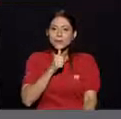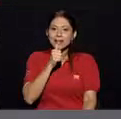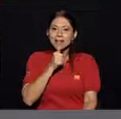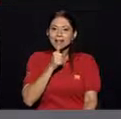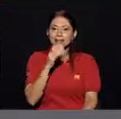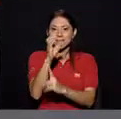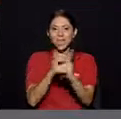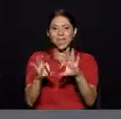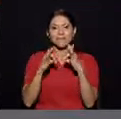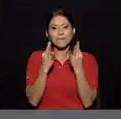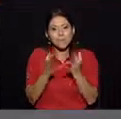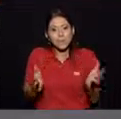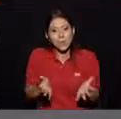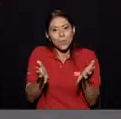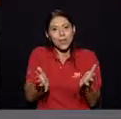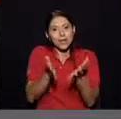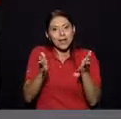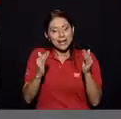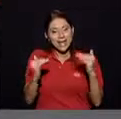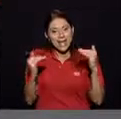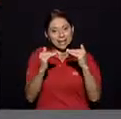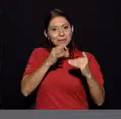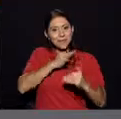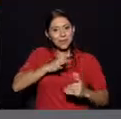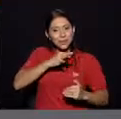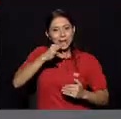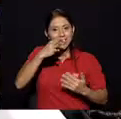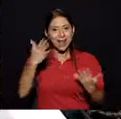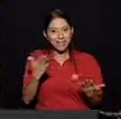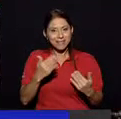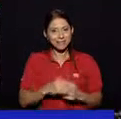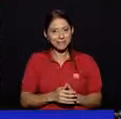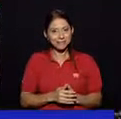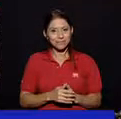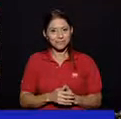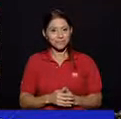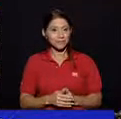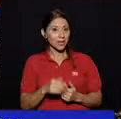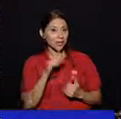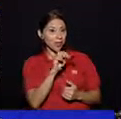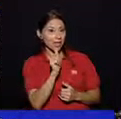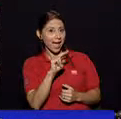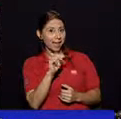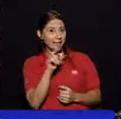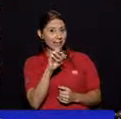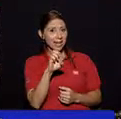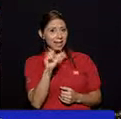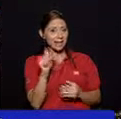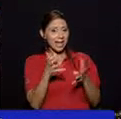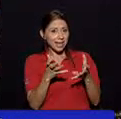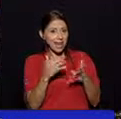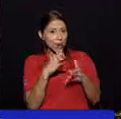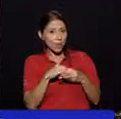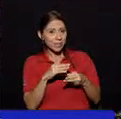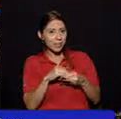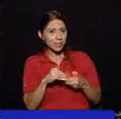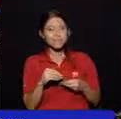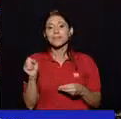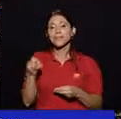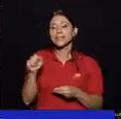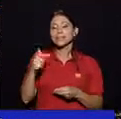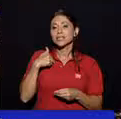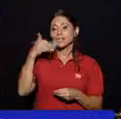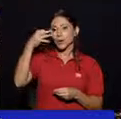uno en cada casa. Sí, pero ni eso lo va a evitar, ¿verdad? Porque ahora el otro día alguien bromeando me decía, sí, tendría que ser en cada casa y en cada cuarto de la casa, ¿verdad?